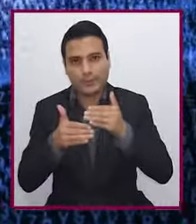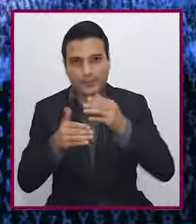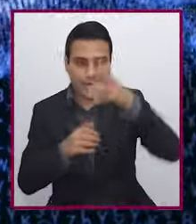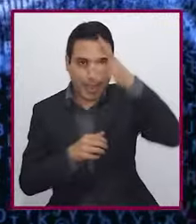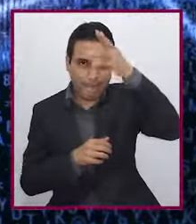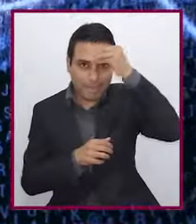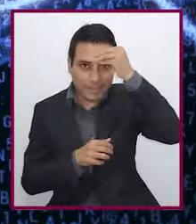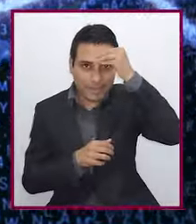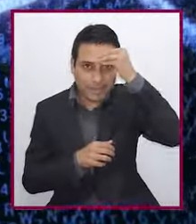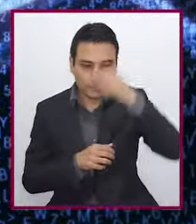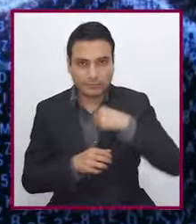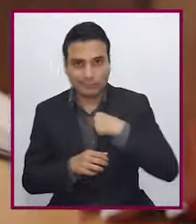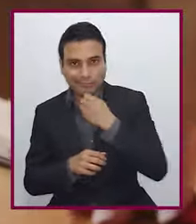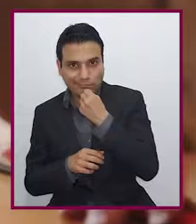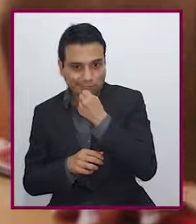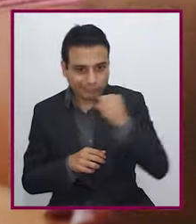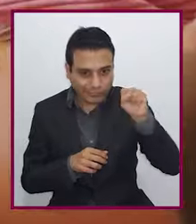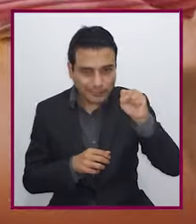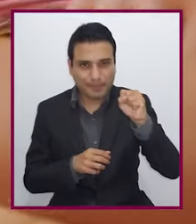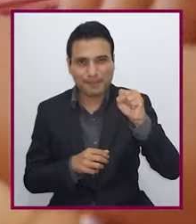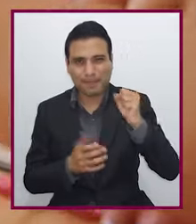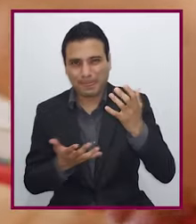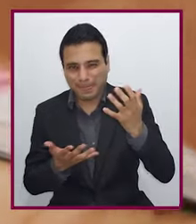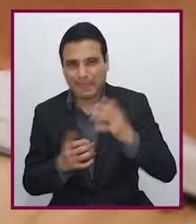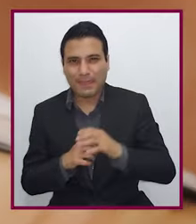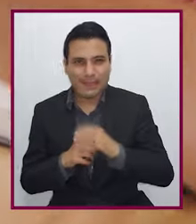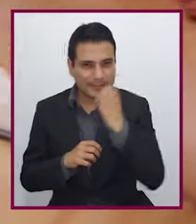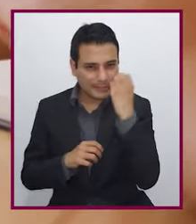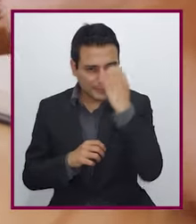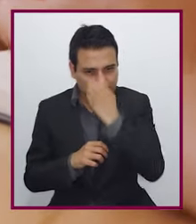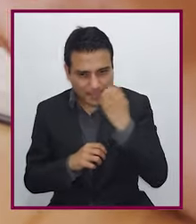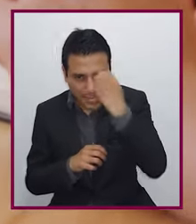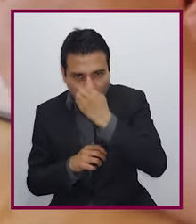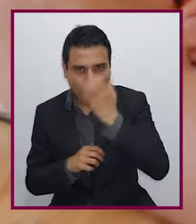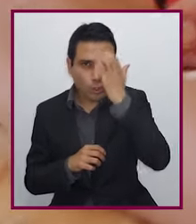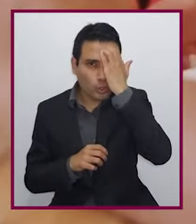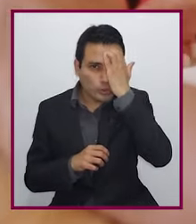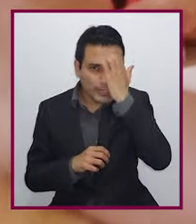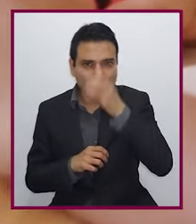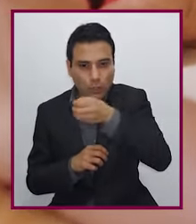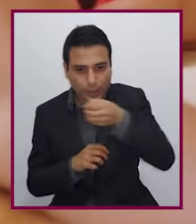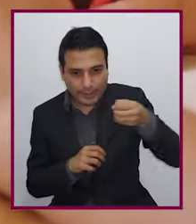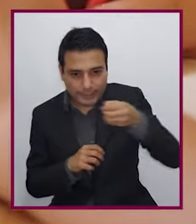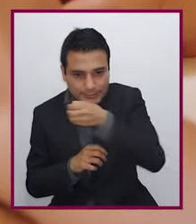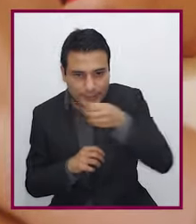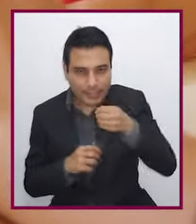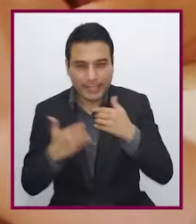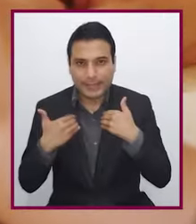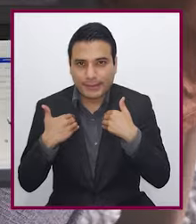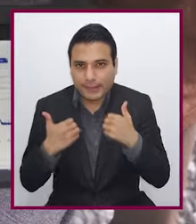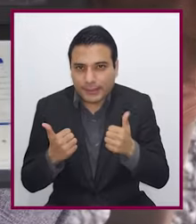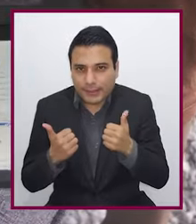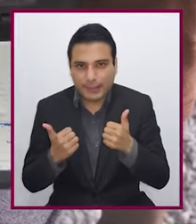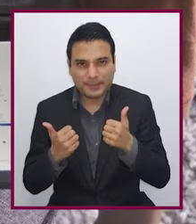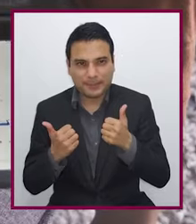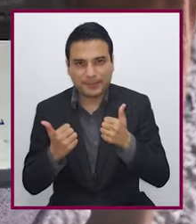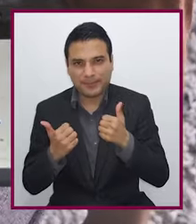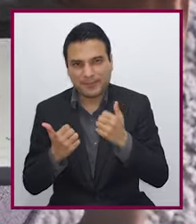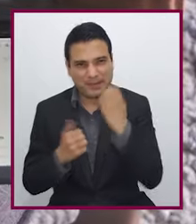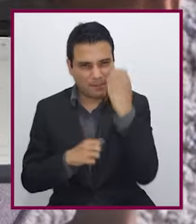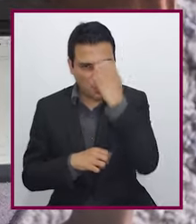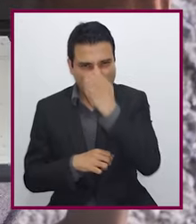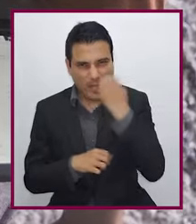que implica aprender a tener habilidades para localizar, analizar, organizar, entender